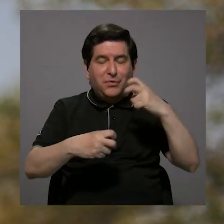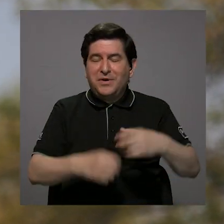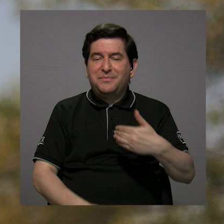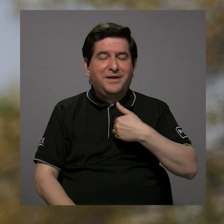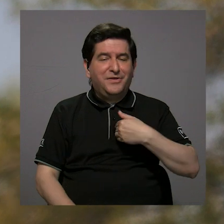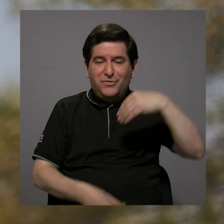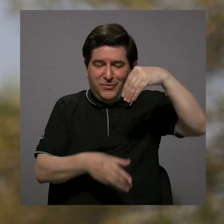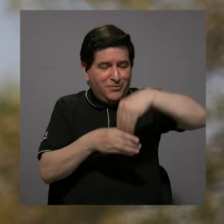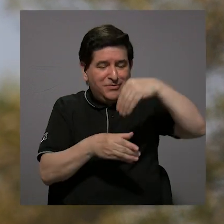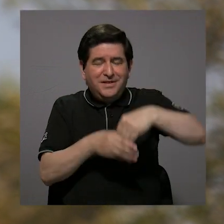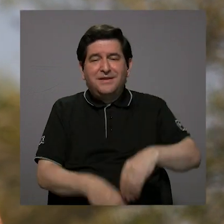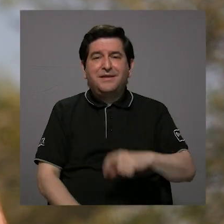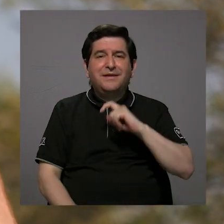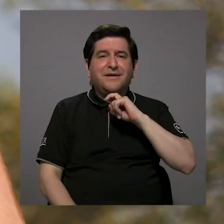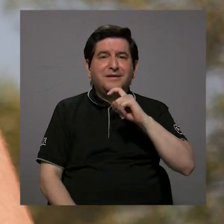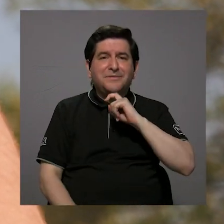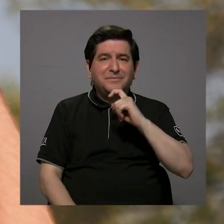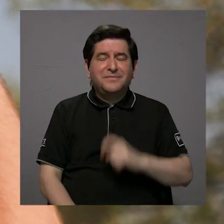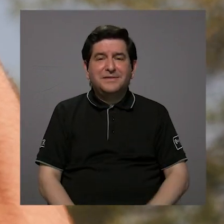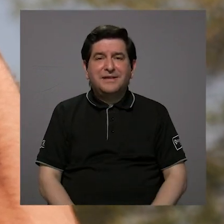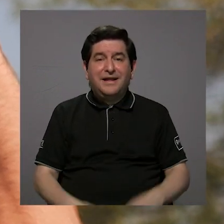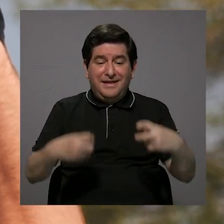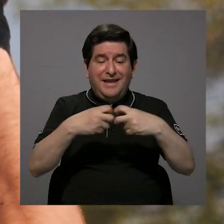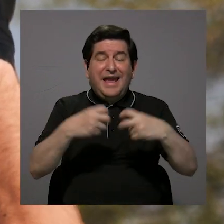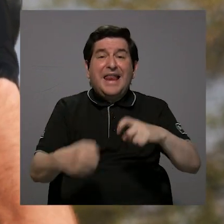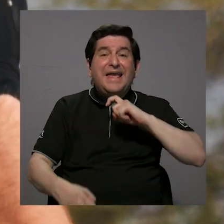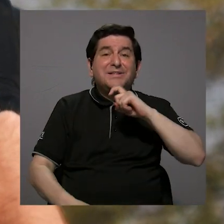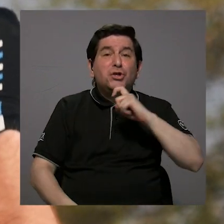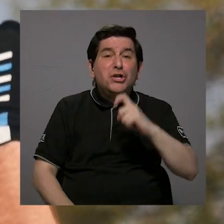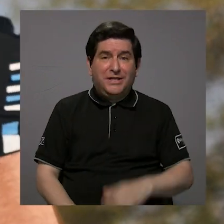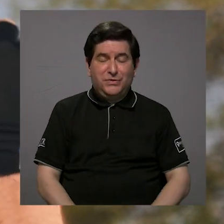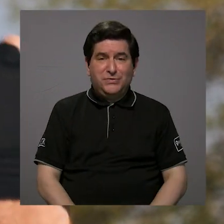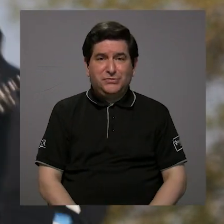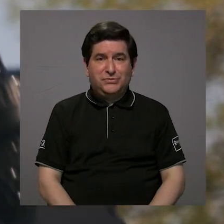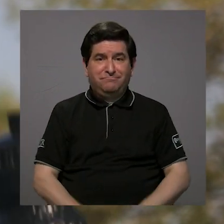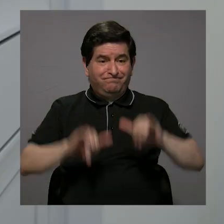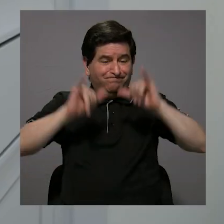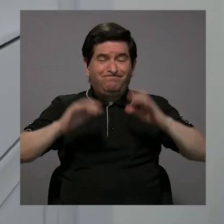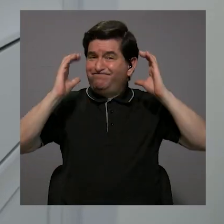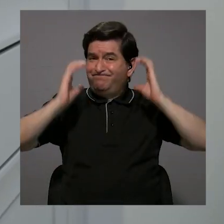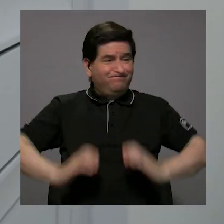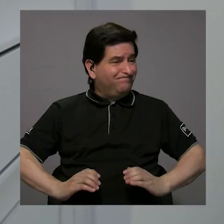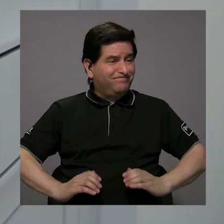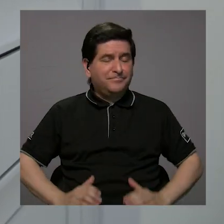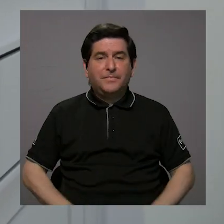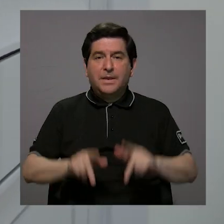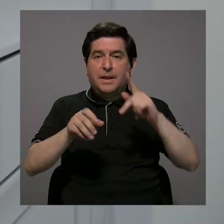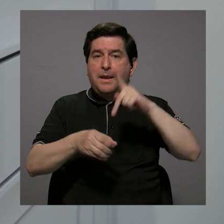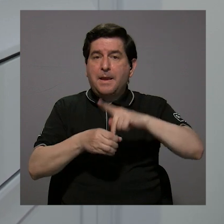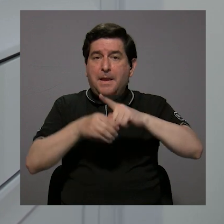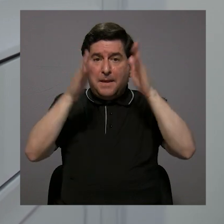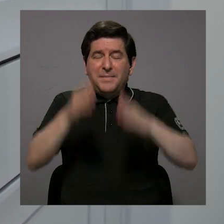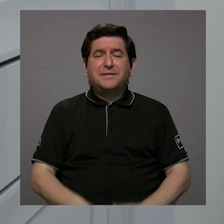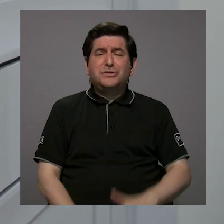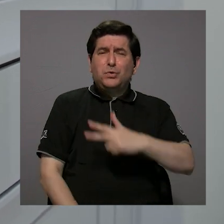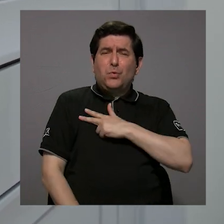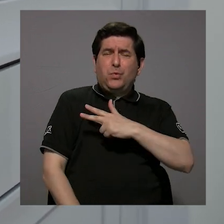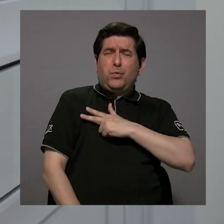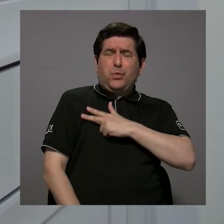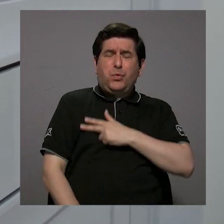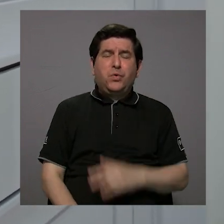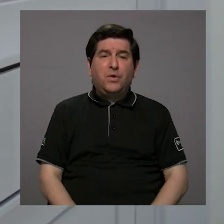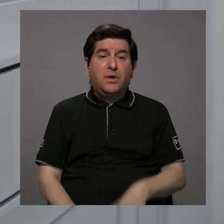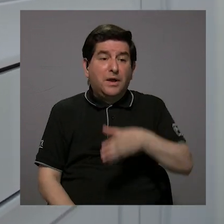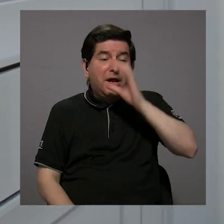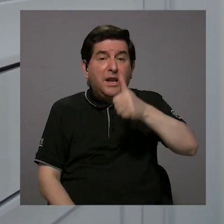defecto de que no tiene electrolitos, entonces no se conserva tan bien en el cuerpo. Entonces los participantes orinaron